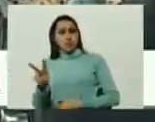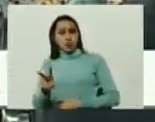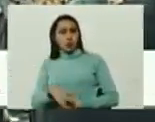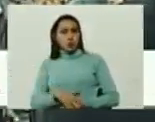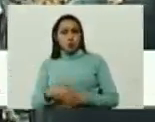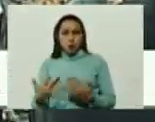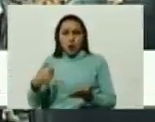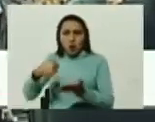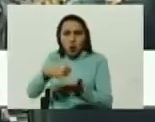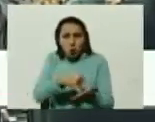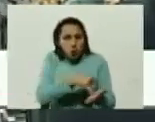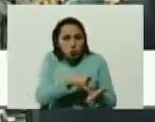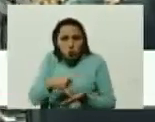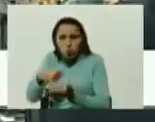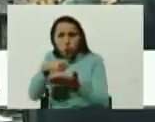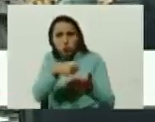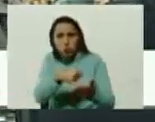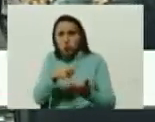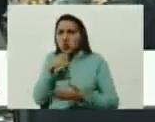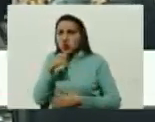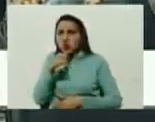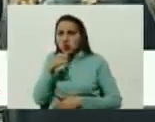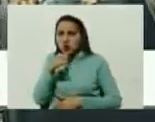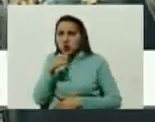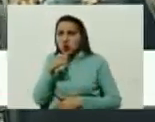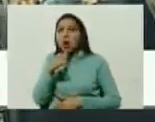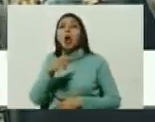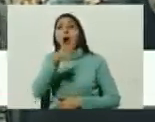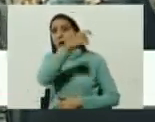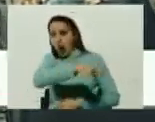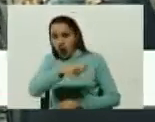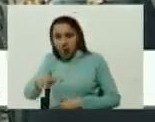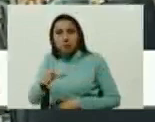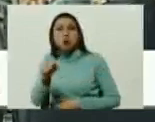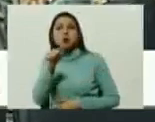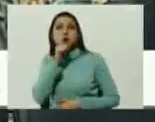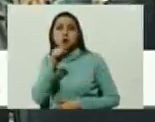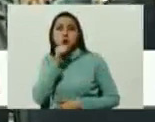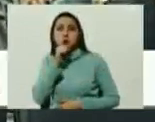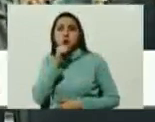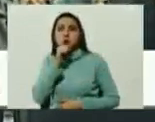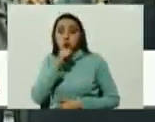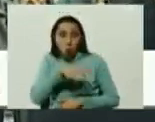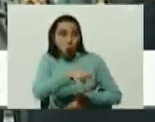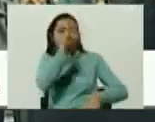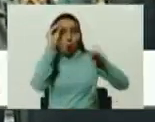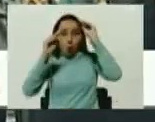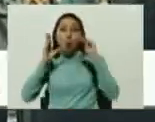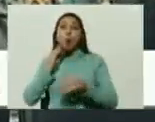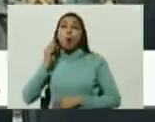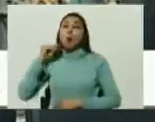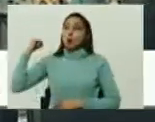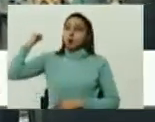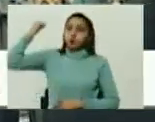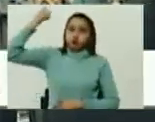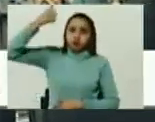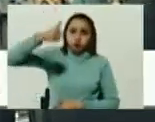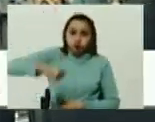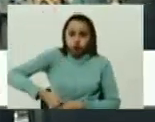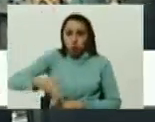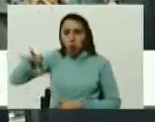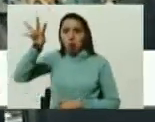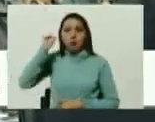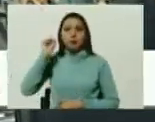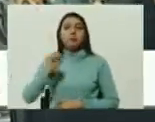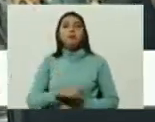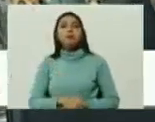vulnerables a nuestros adultos mayores de quienes aprendimos y aquellos que